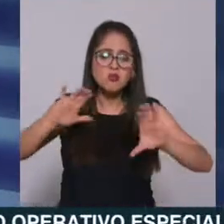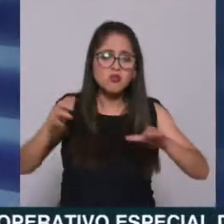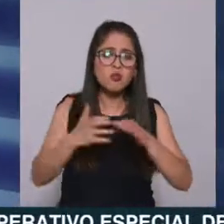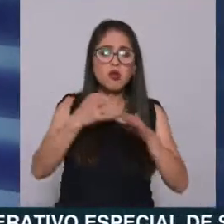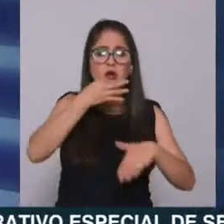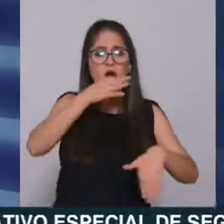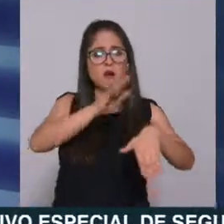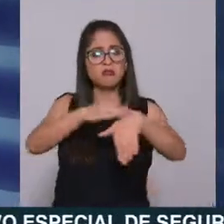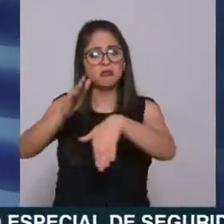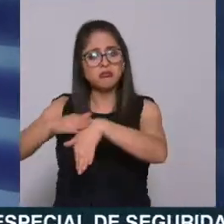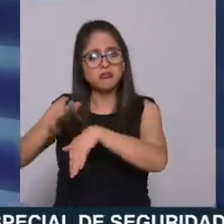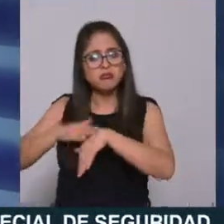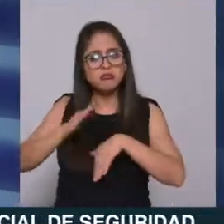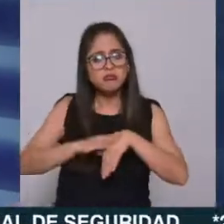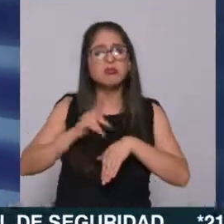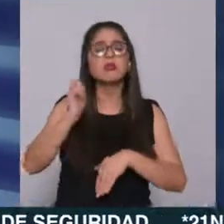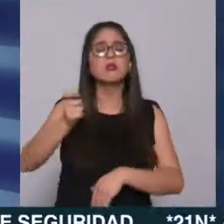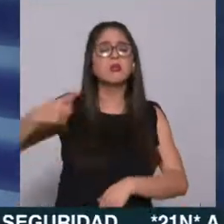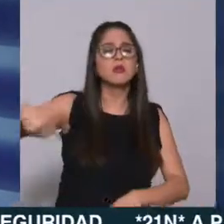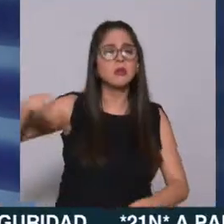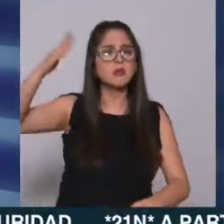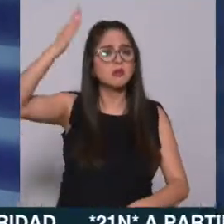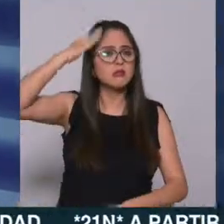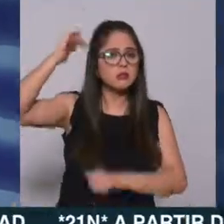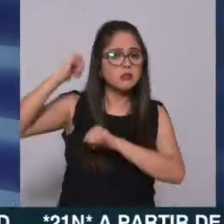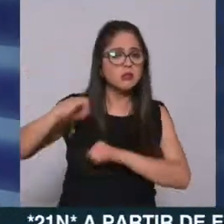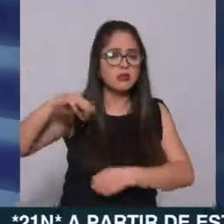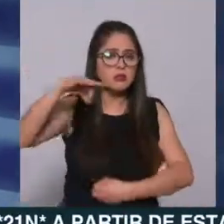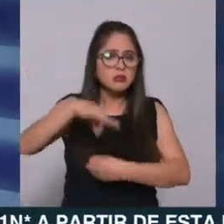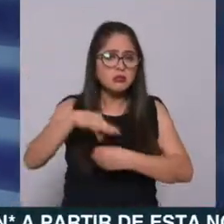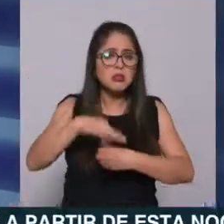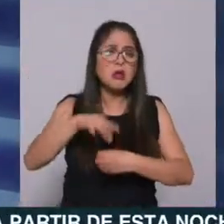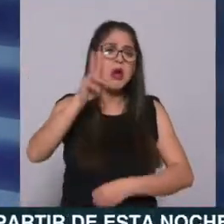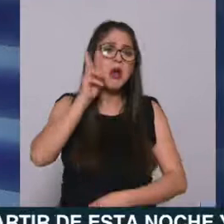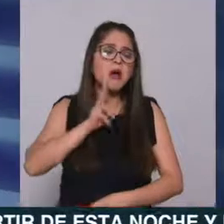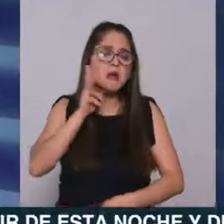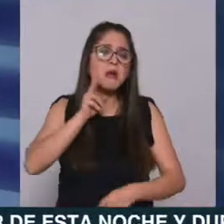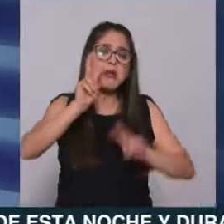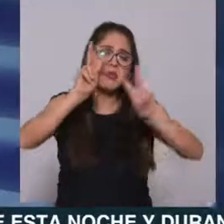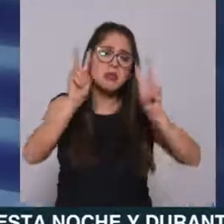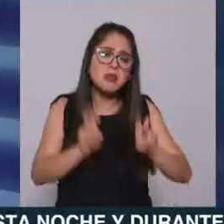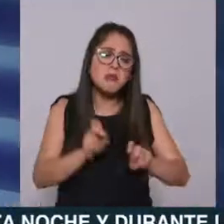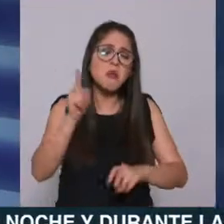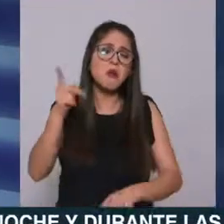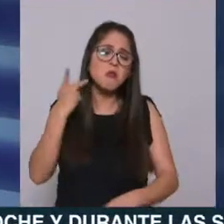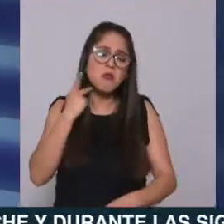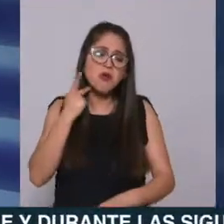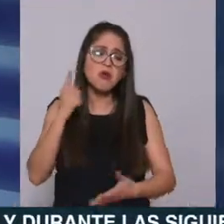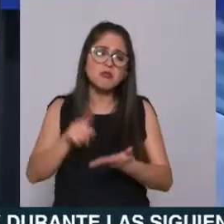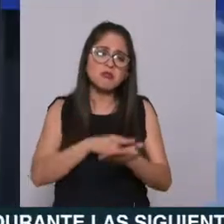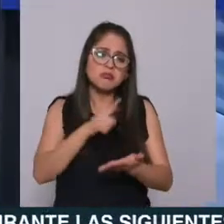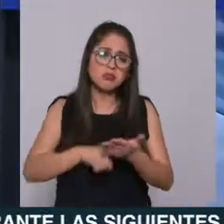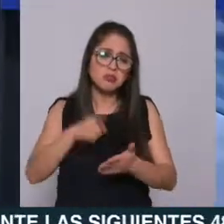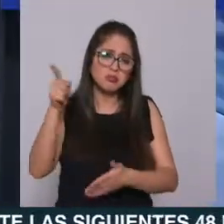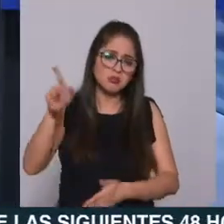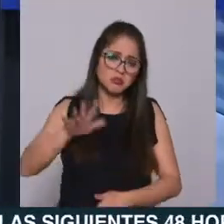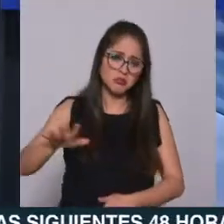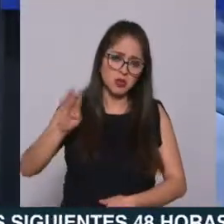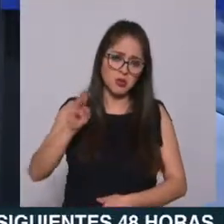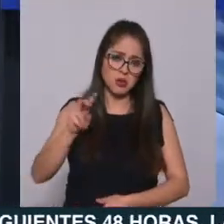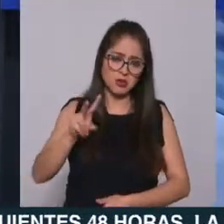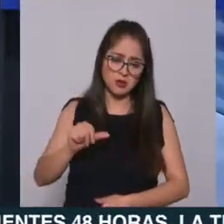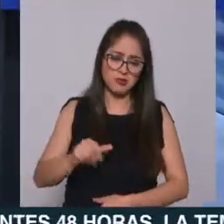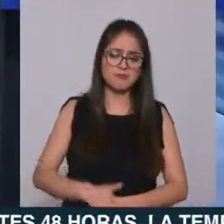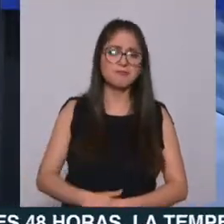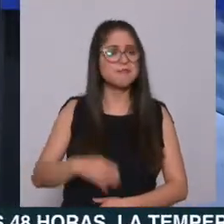convocatoria que haga, digamos, las autoridades electorales para un nuevo proceso político electoral que se dé en este país. Maestro Hurtado, pues se nos acabó